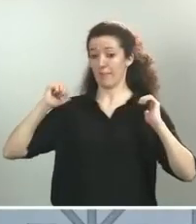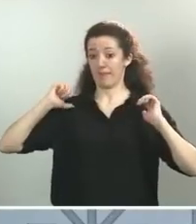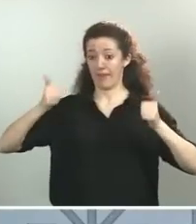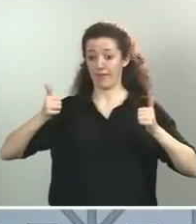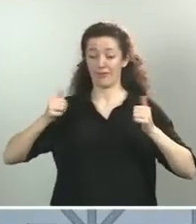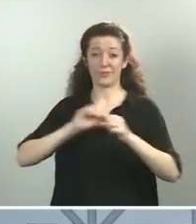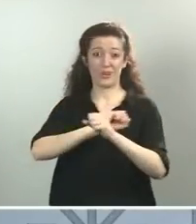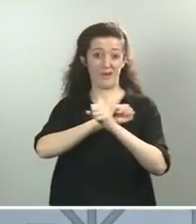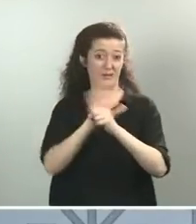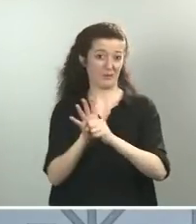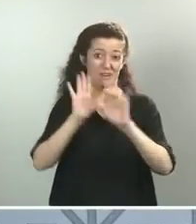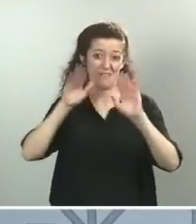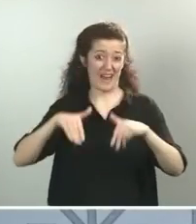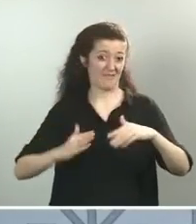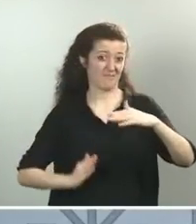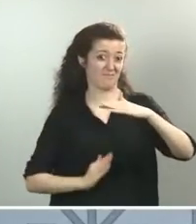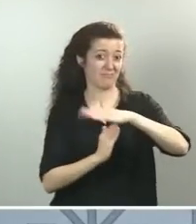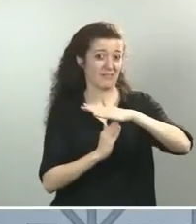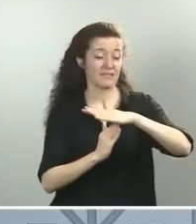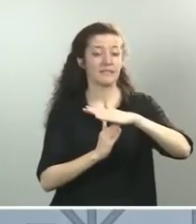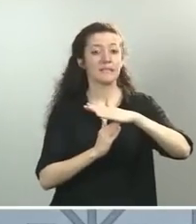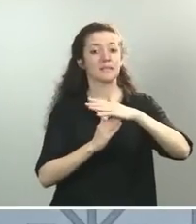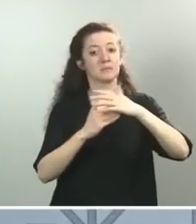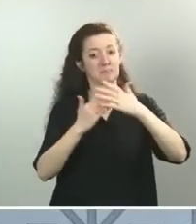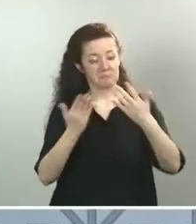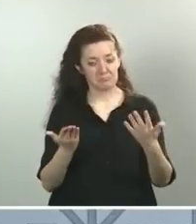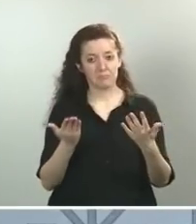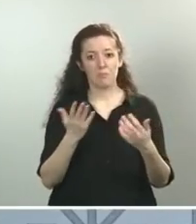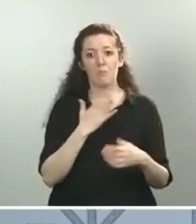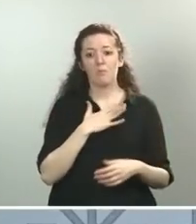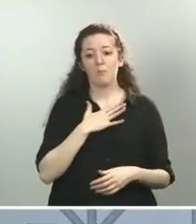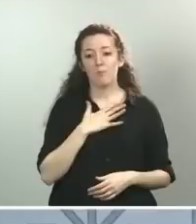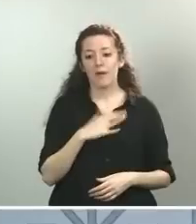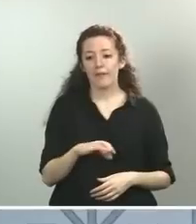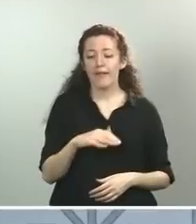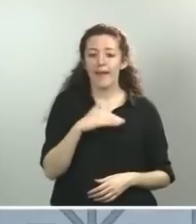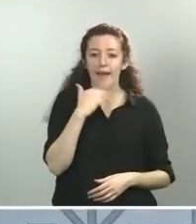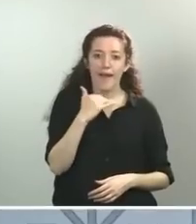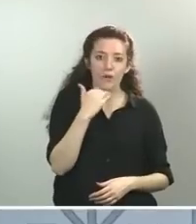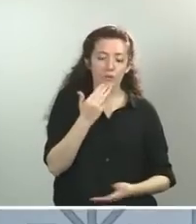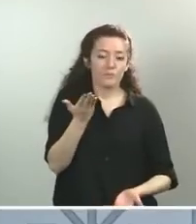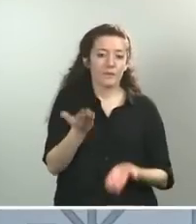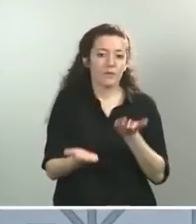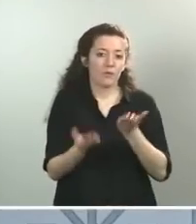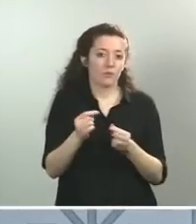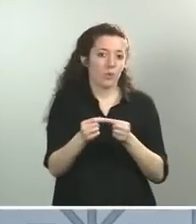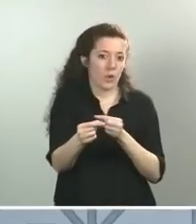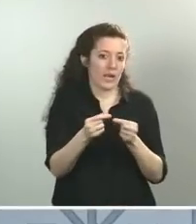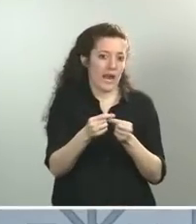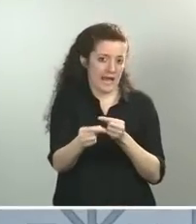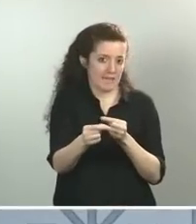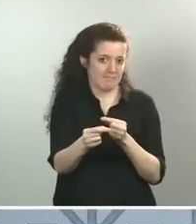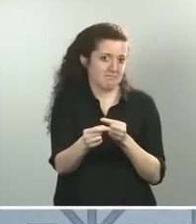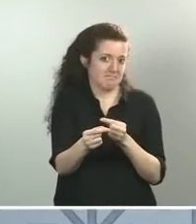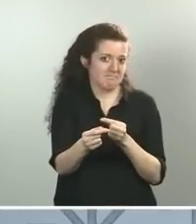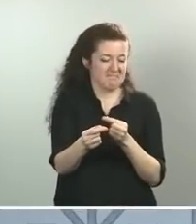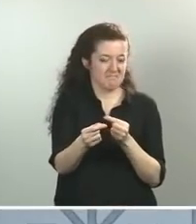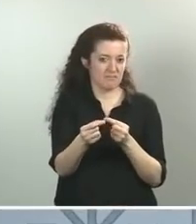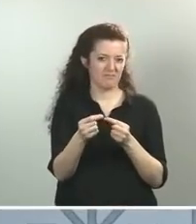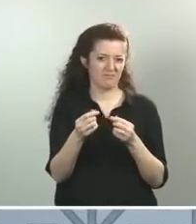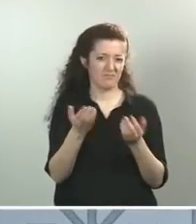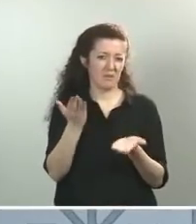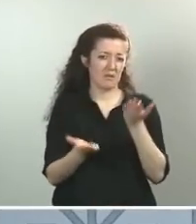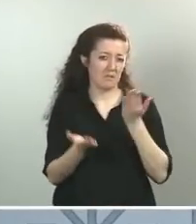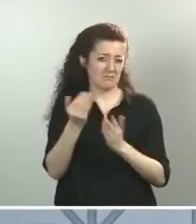unha medida de evaluación online rápida, esas prácticas